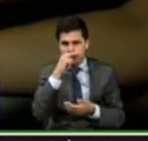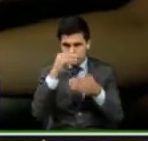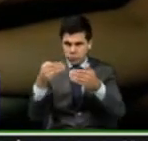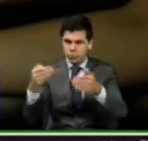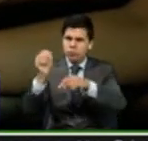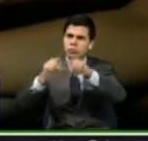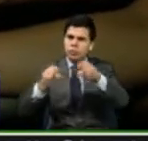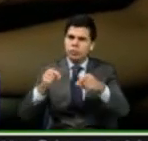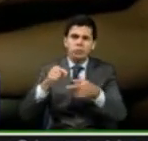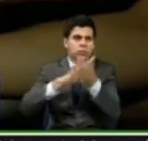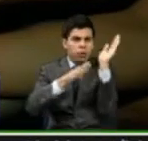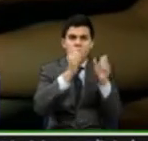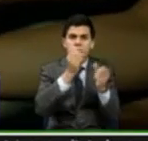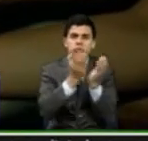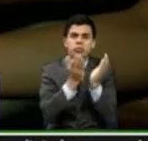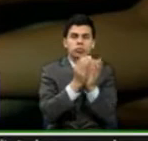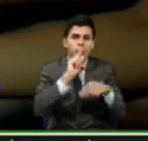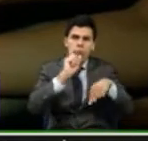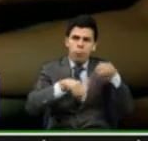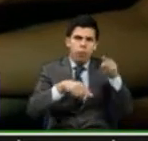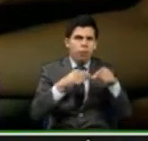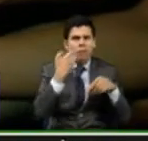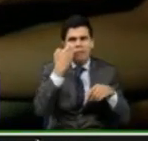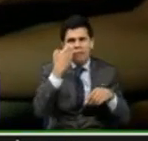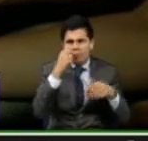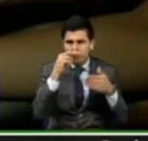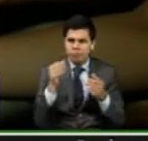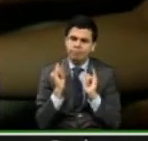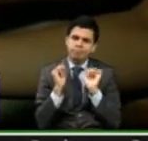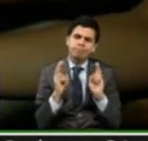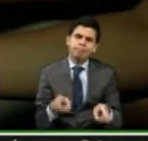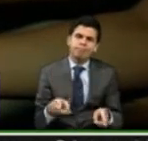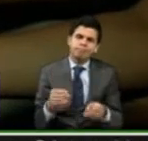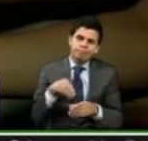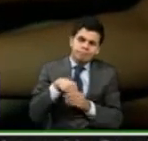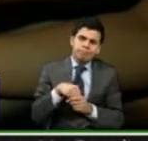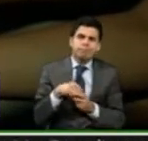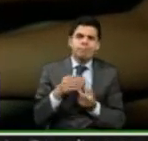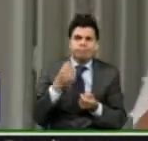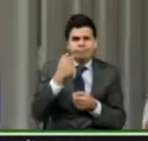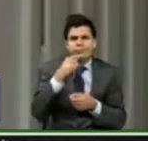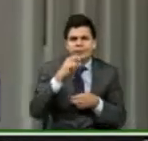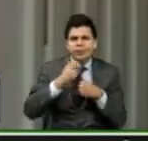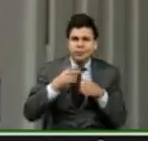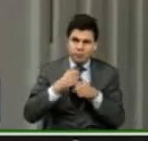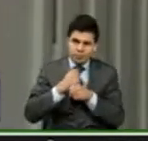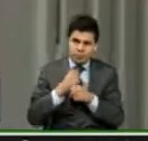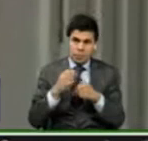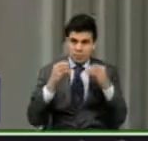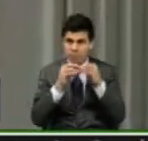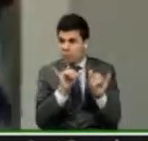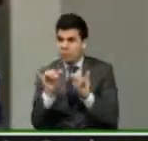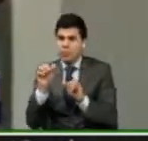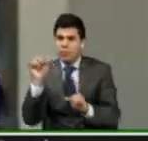semana sin ir a estudiar. Y nos incapacita para trabajar y nosotros vivimos del trabajo. El mismo mal se tomó a